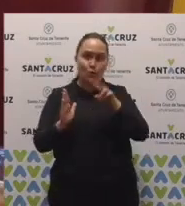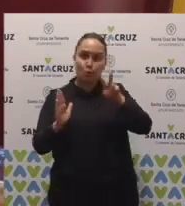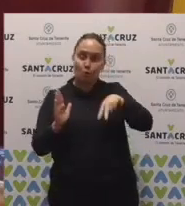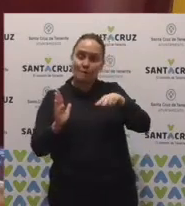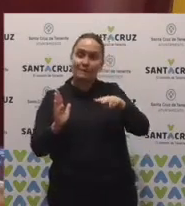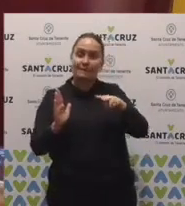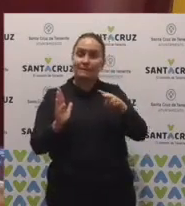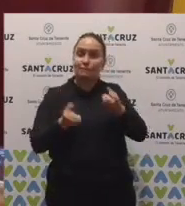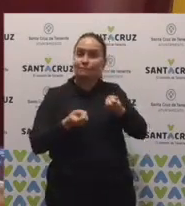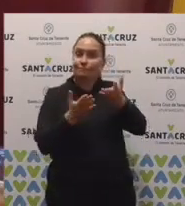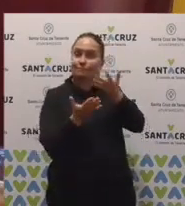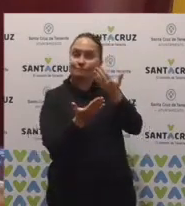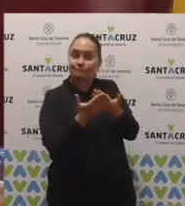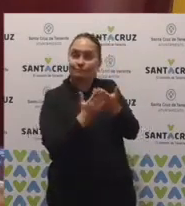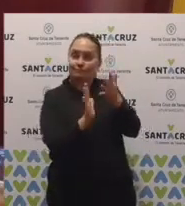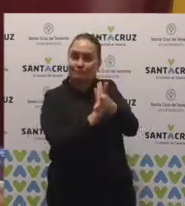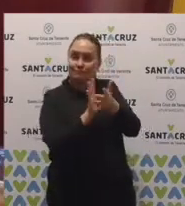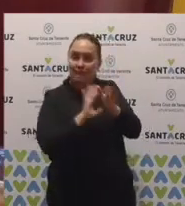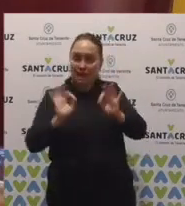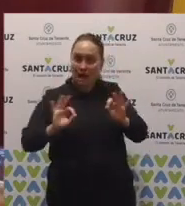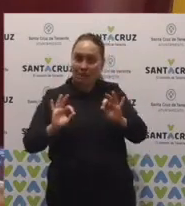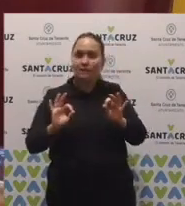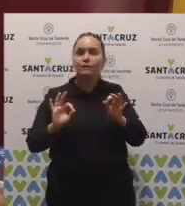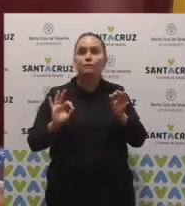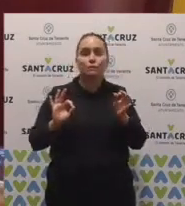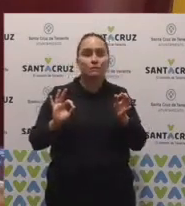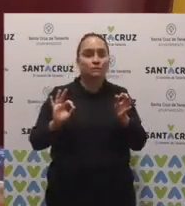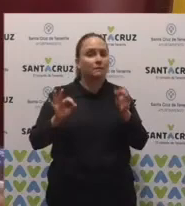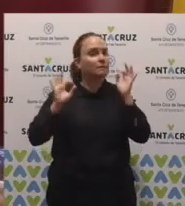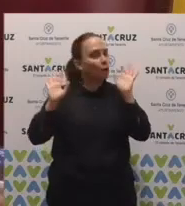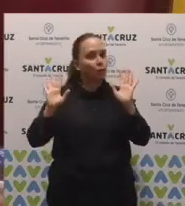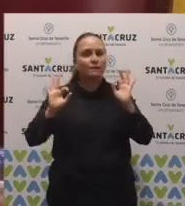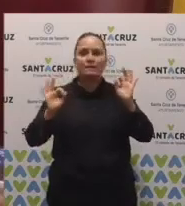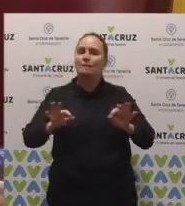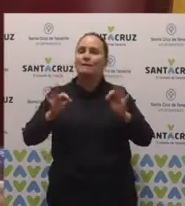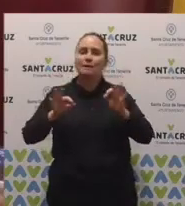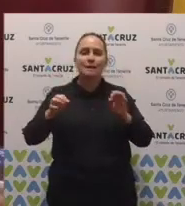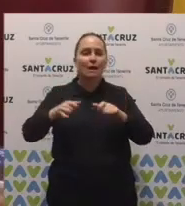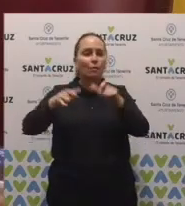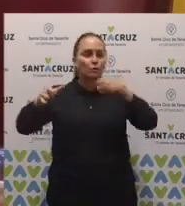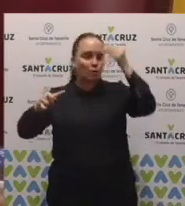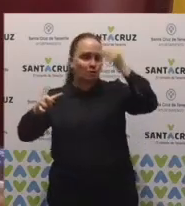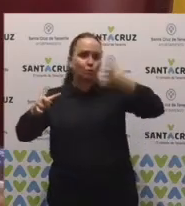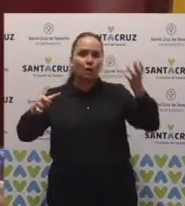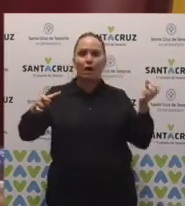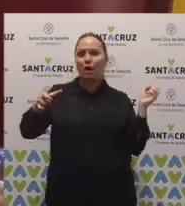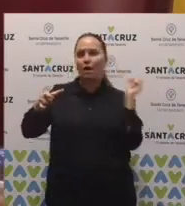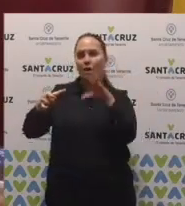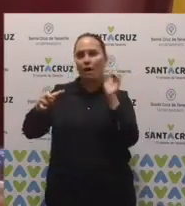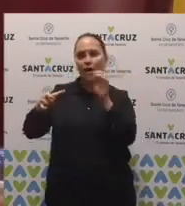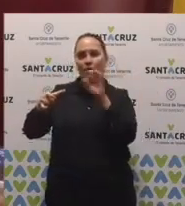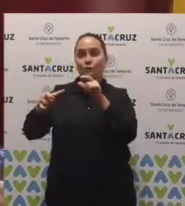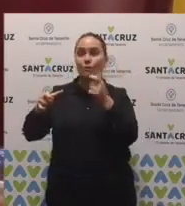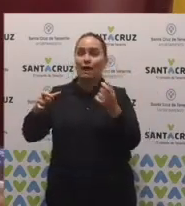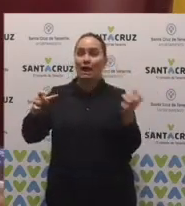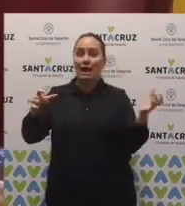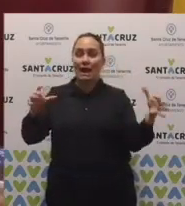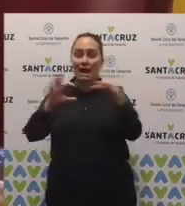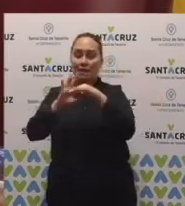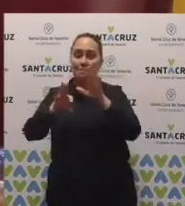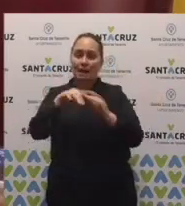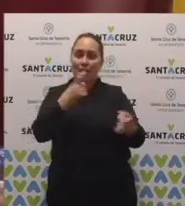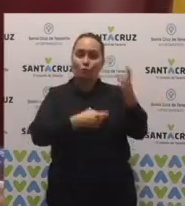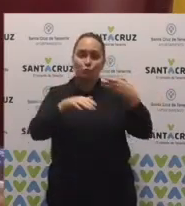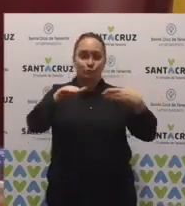se hace un vuelcan todos a un disco virtual y se pone un enlace para que se puedan consultar no se pueden